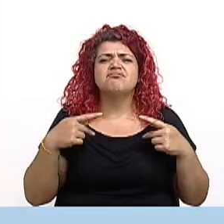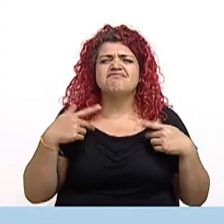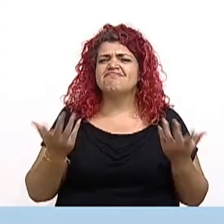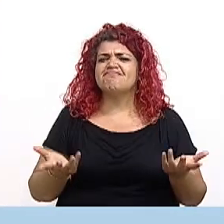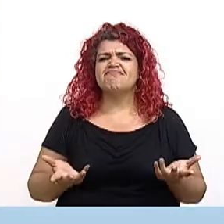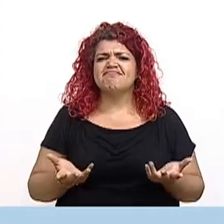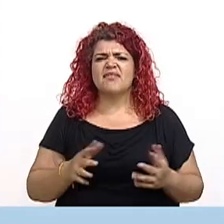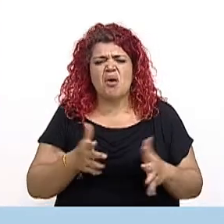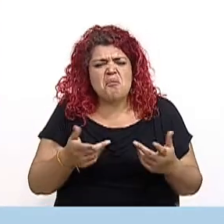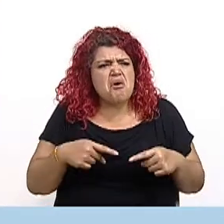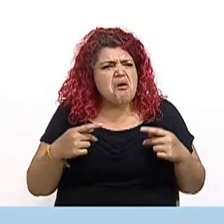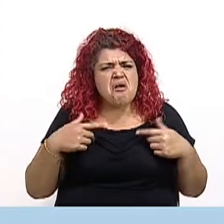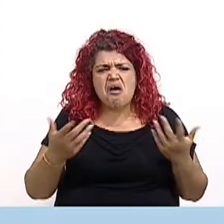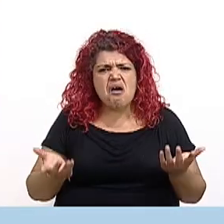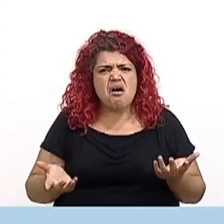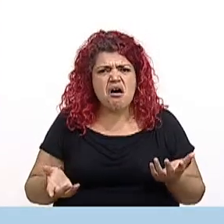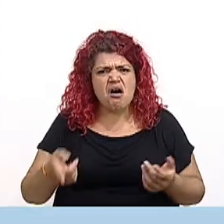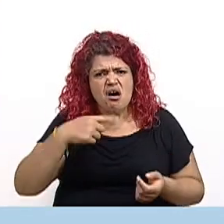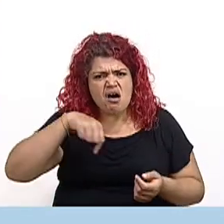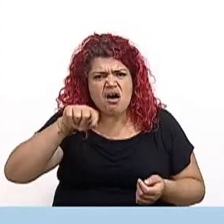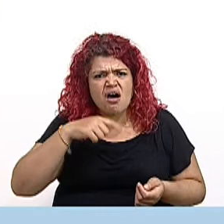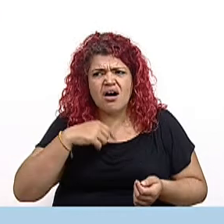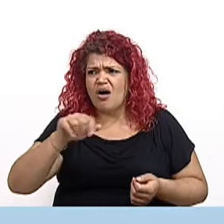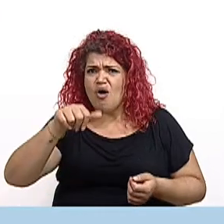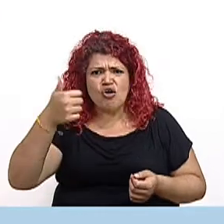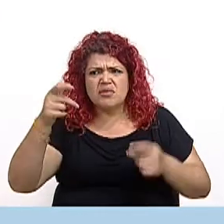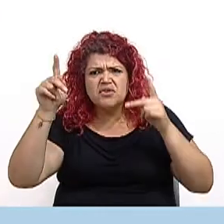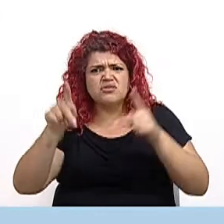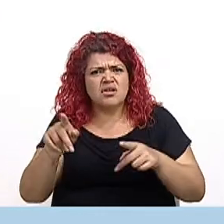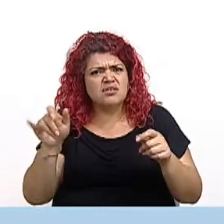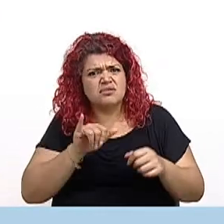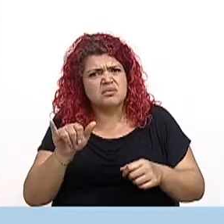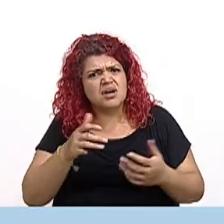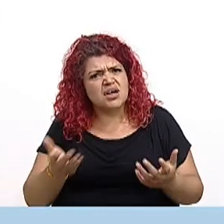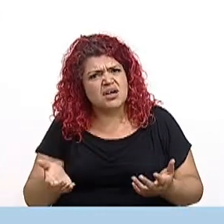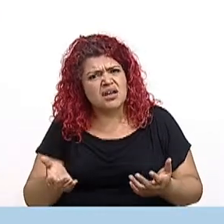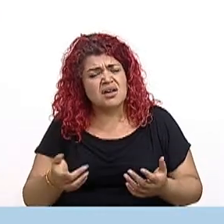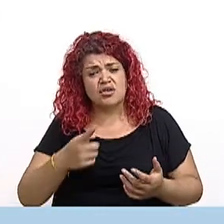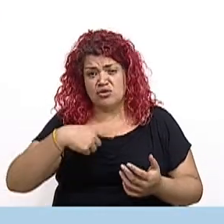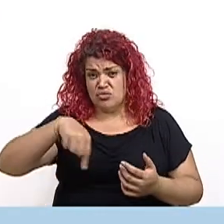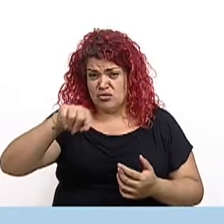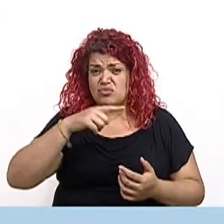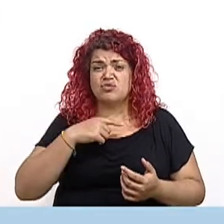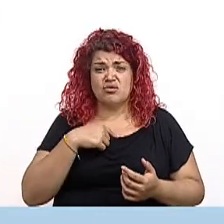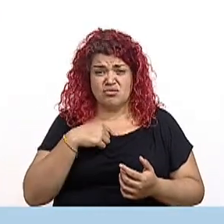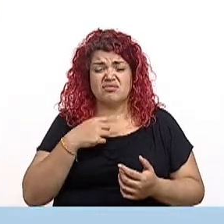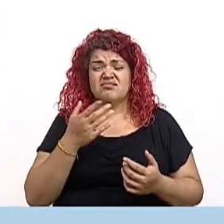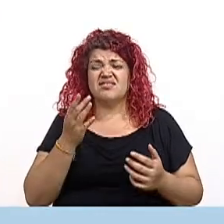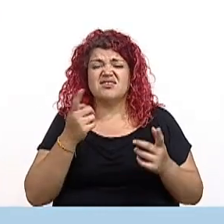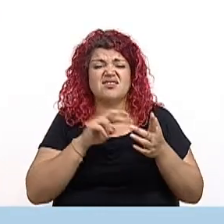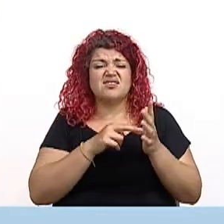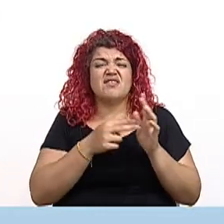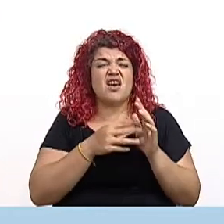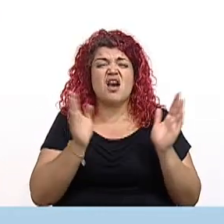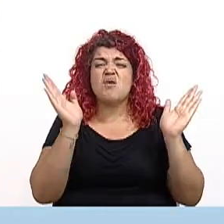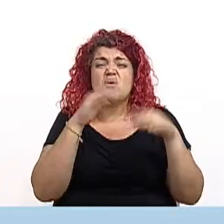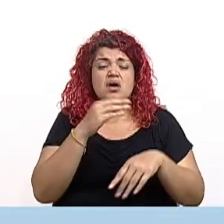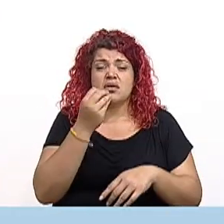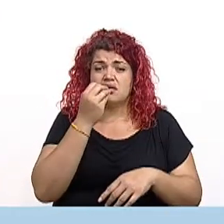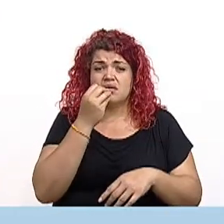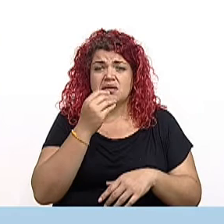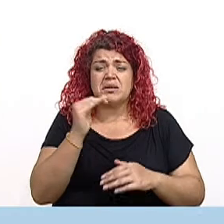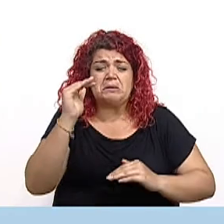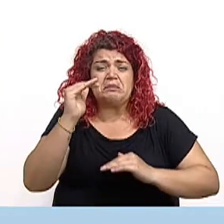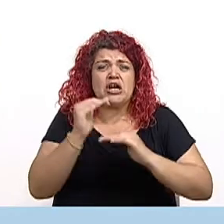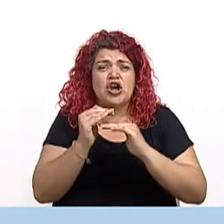¿Cómo vamos a sobrevivir nosotros y los demás seres vivos? Esto significa una escasez de alimentos, una menor generación